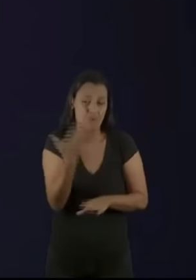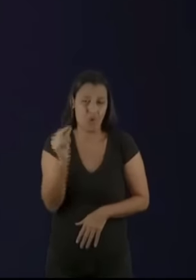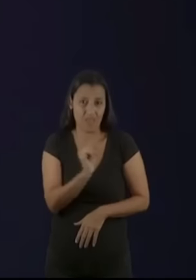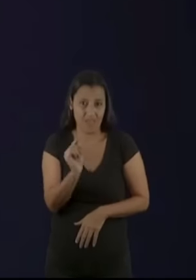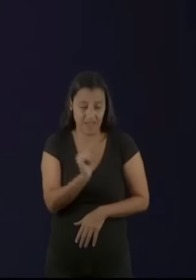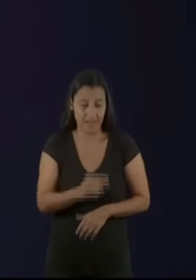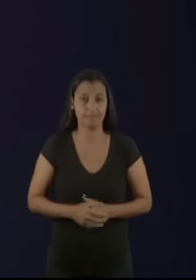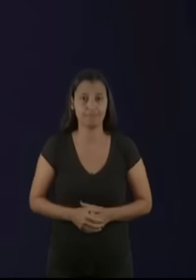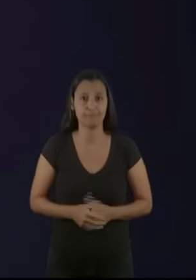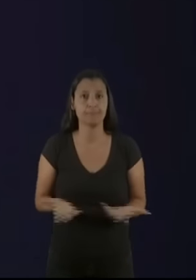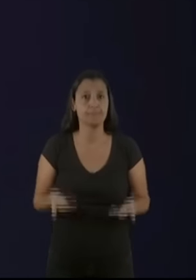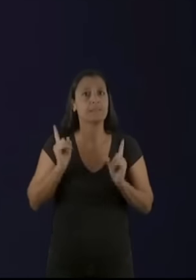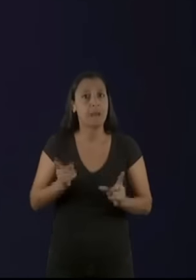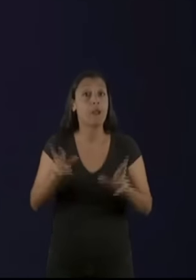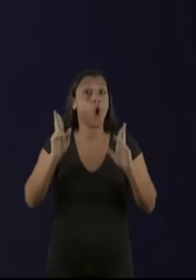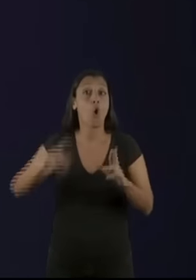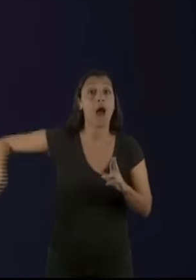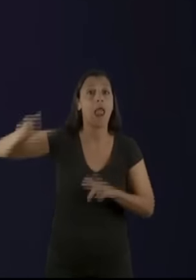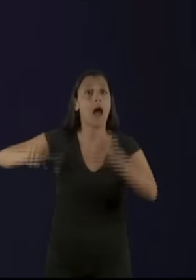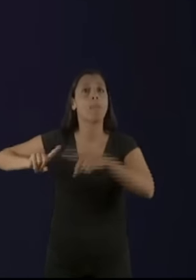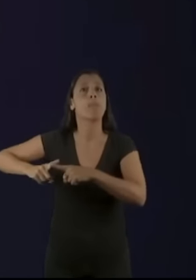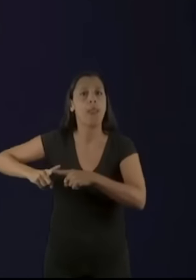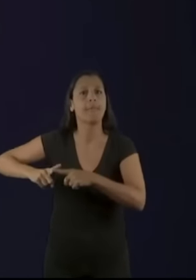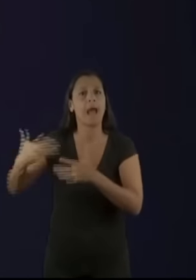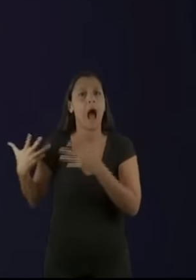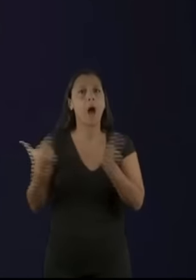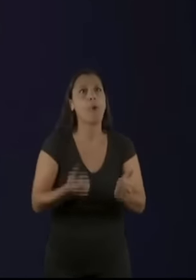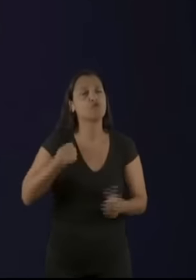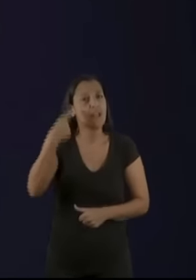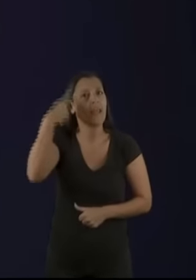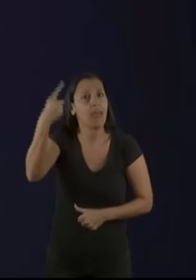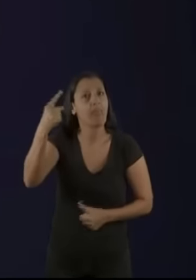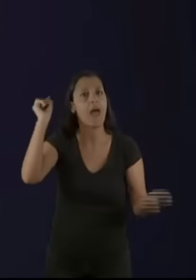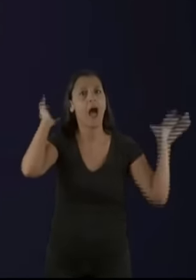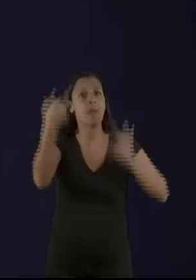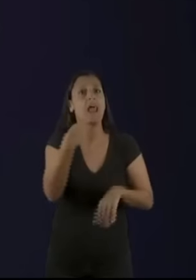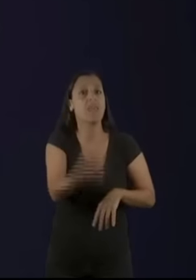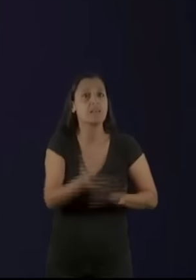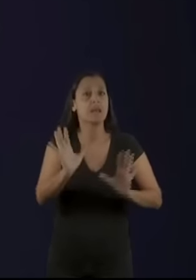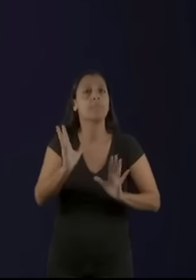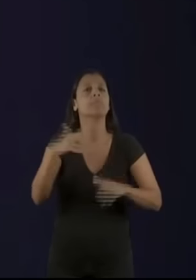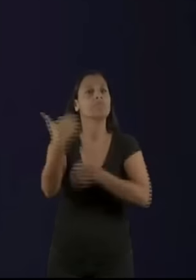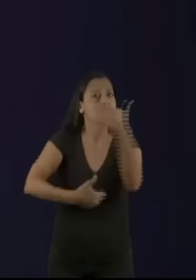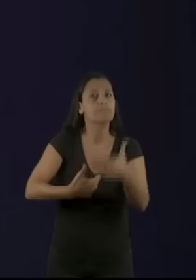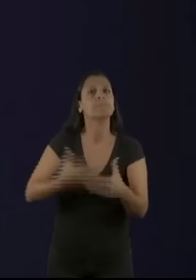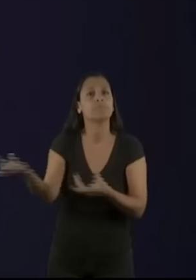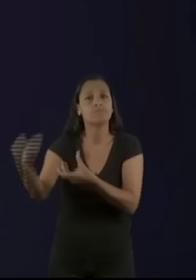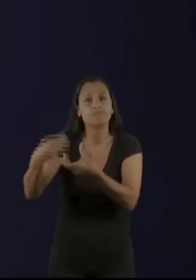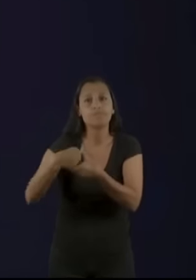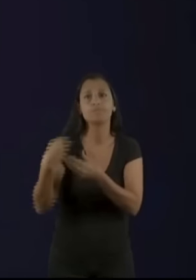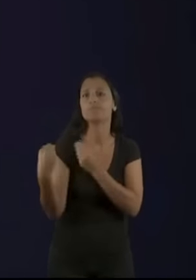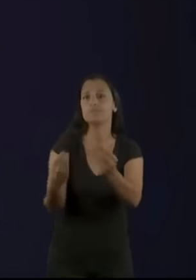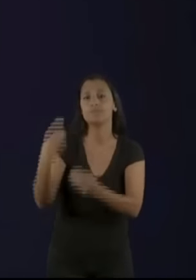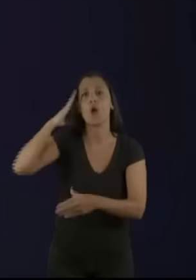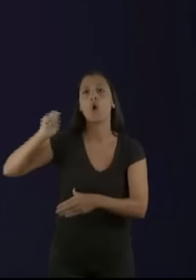recién que acompañen también la convicción del presidente avanzar como indica la ley en la conformación completa de la Corte Suprema